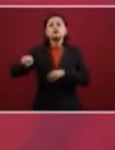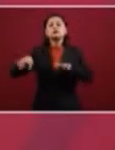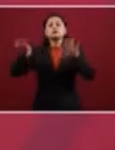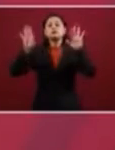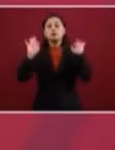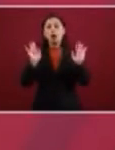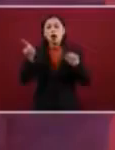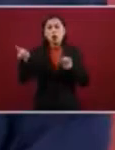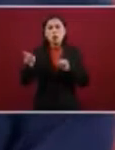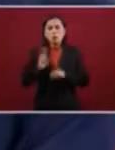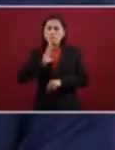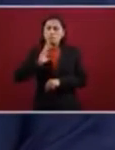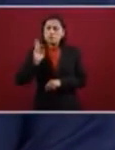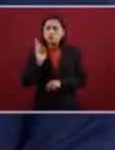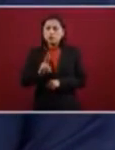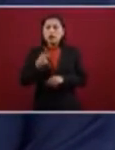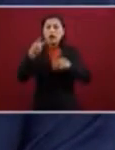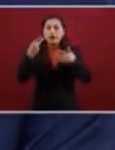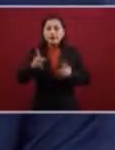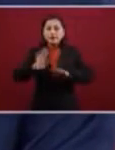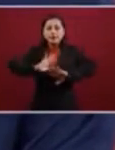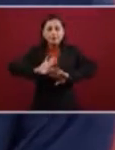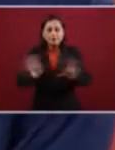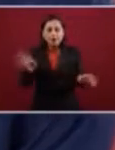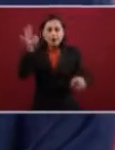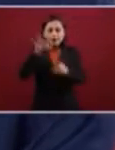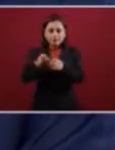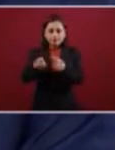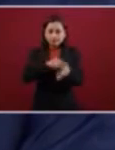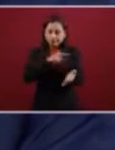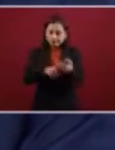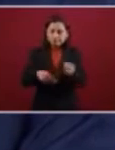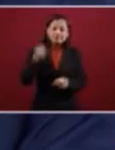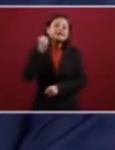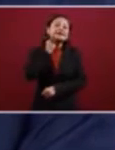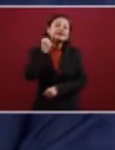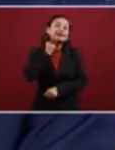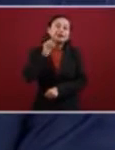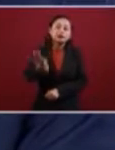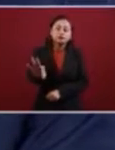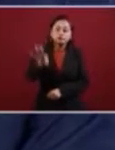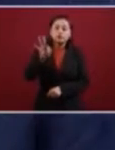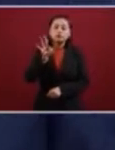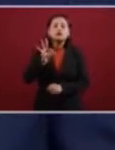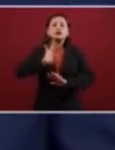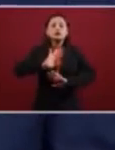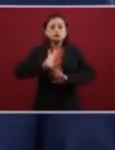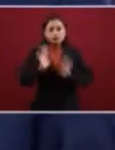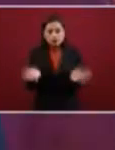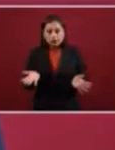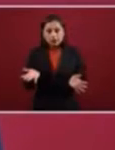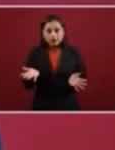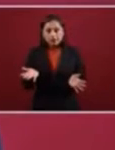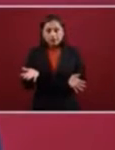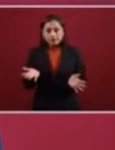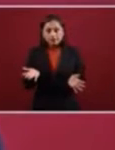Pero si ya la eligieron en el Senado, pues entonces